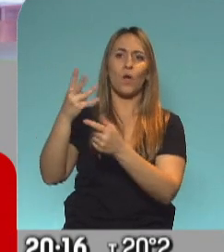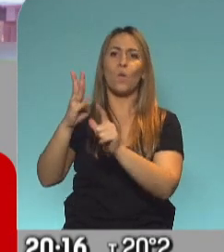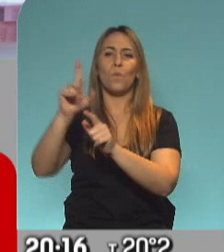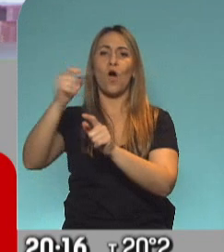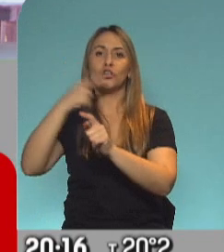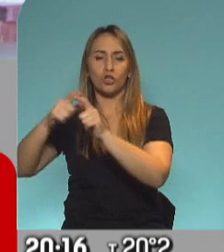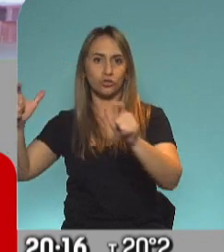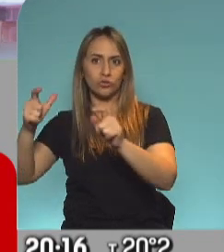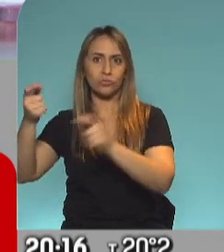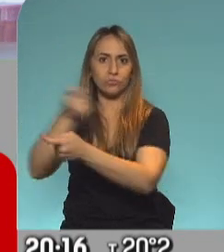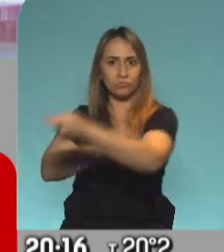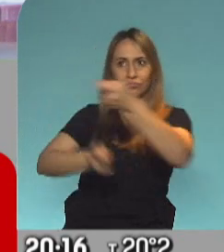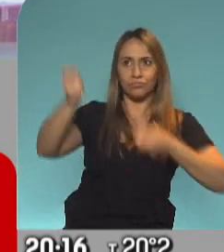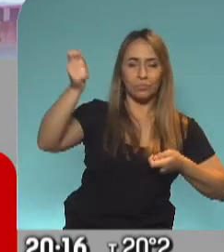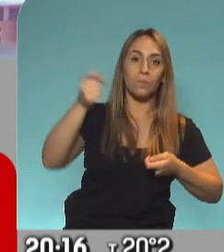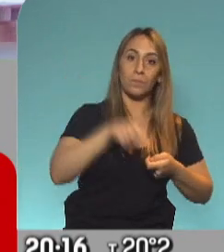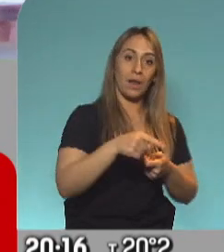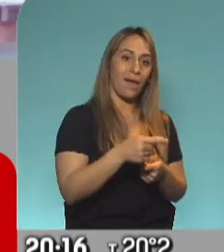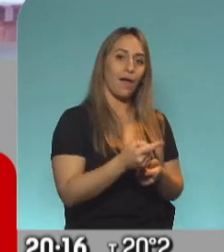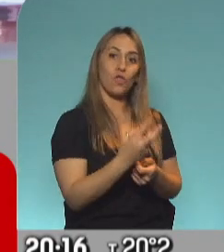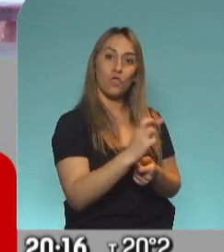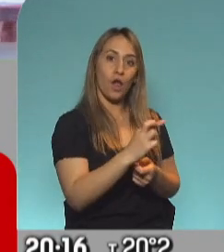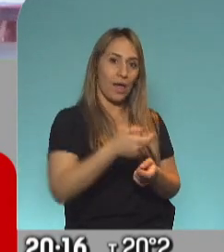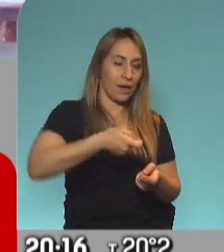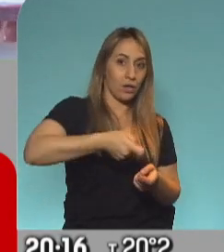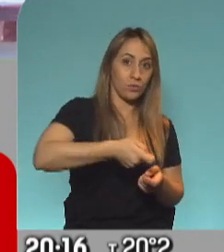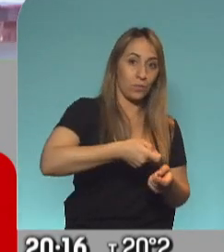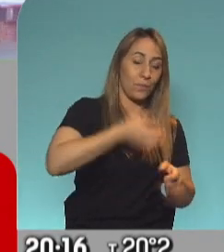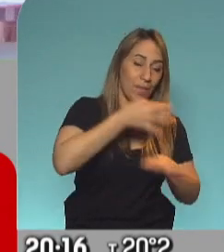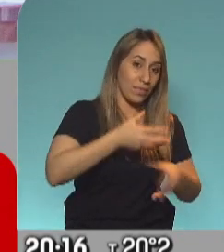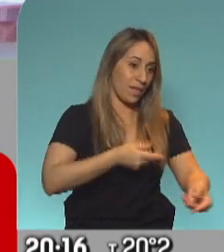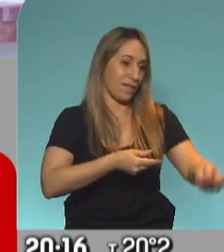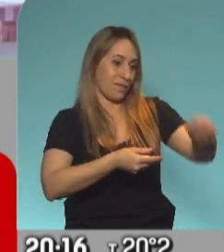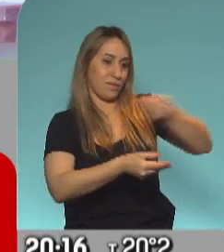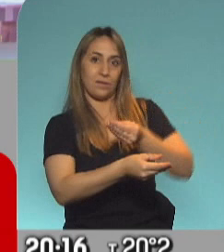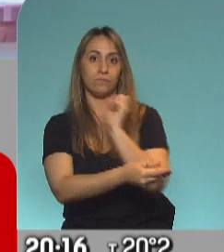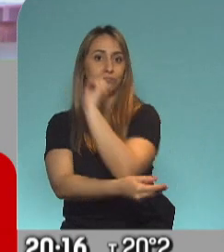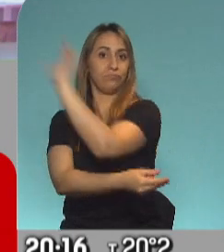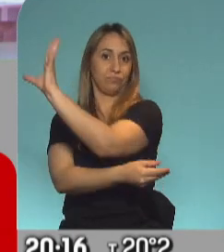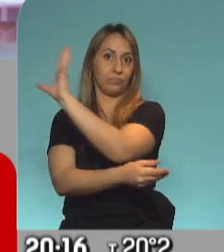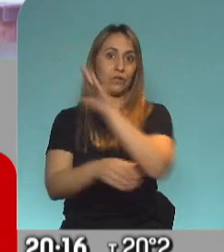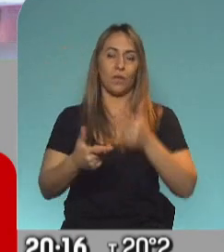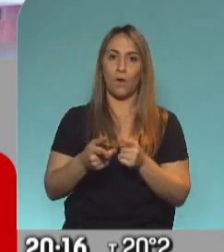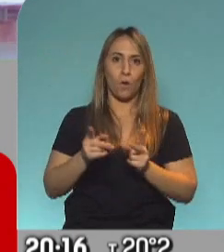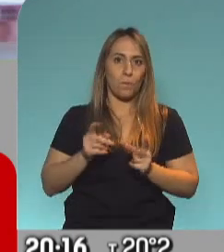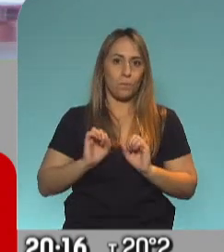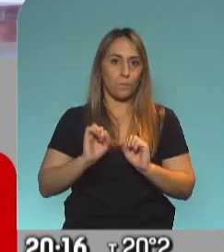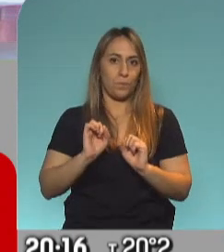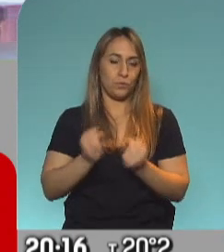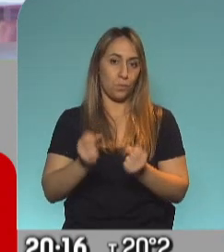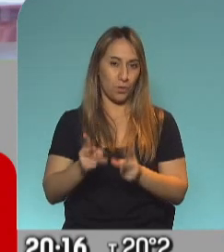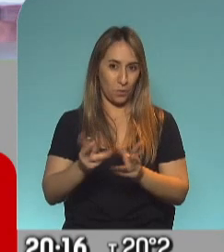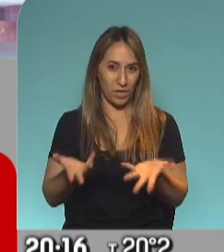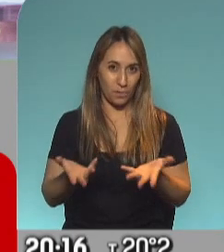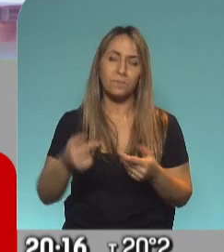argentina y llevarlos a ir a al exterior bueno ahora entonces los agentes del exterior o los no residentes como se dice que formalmente van a poder